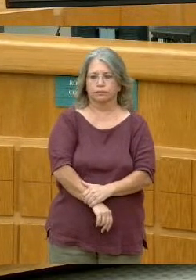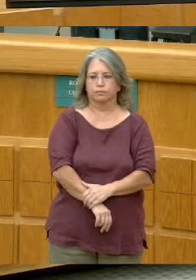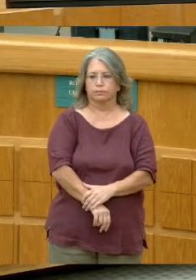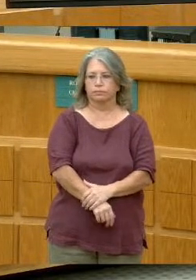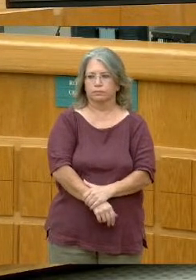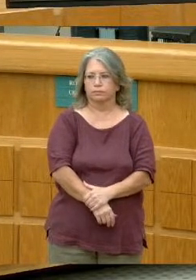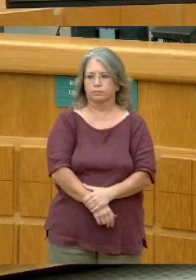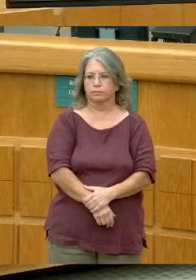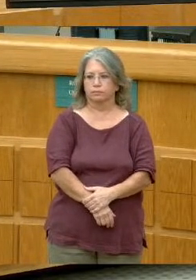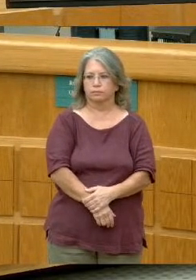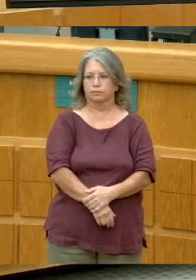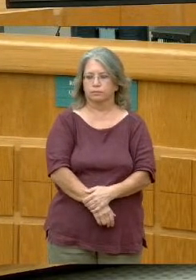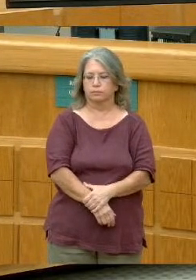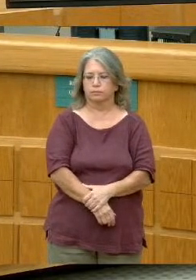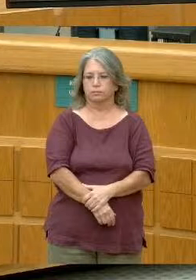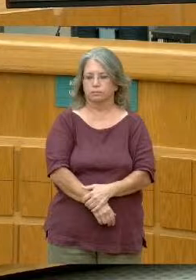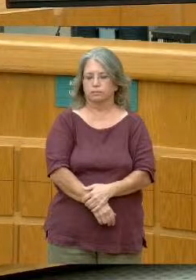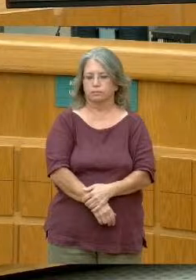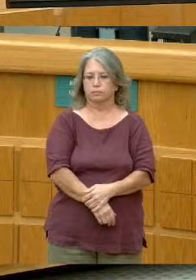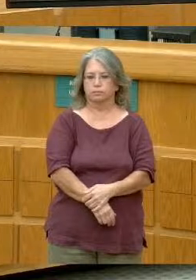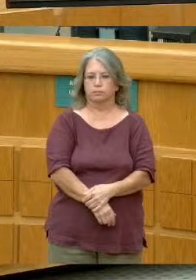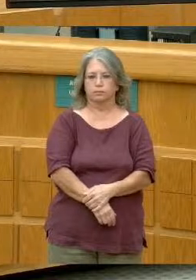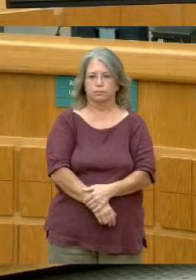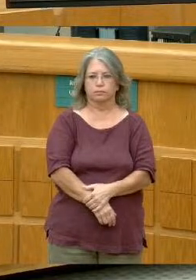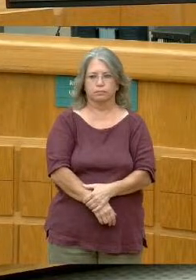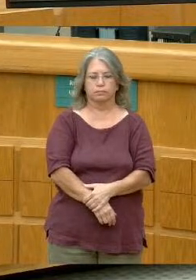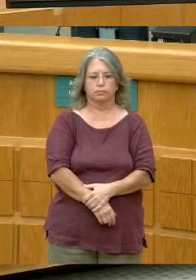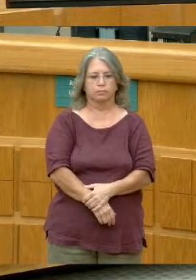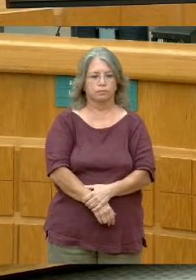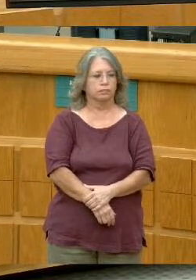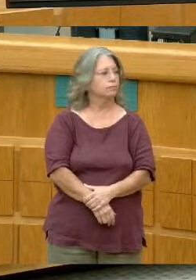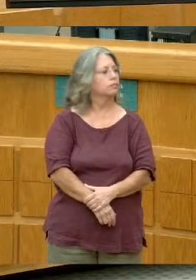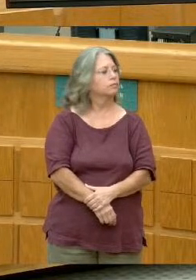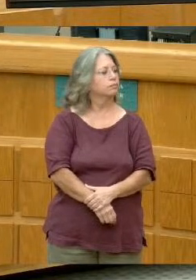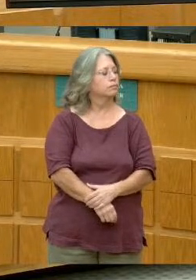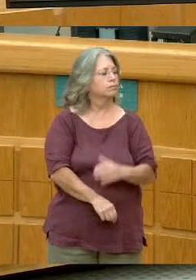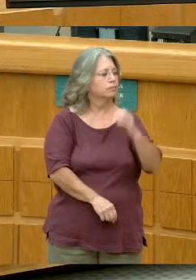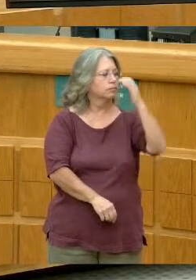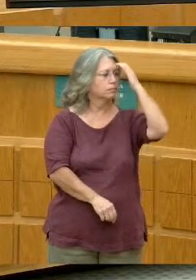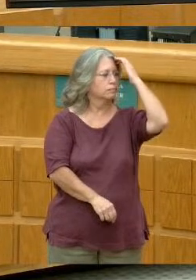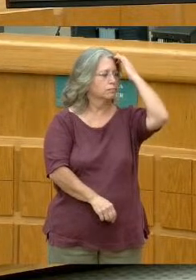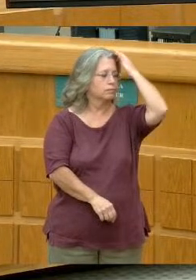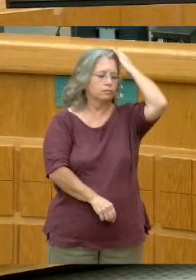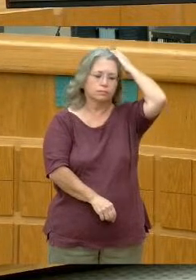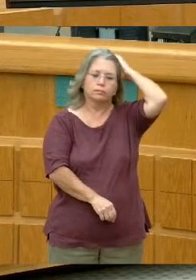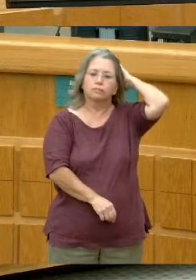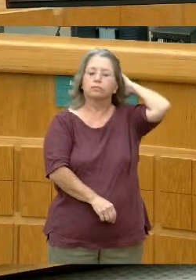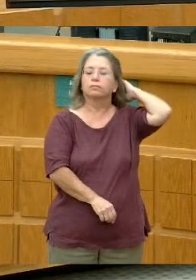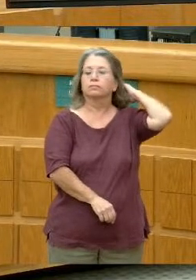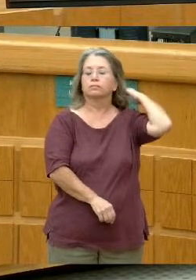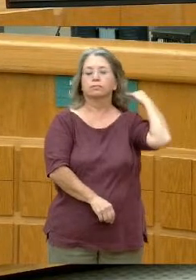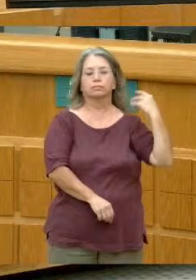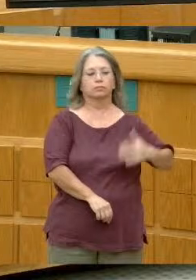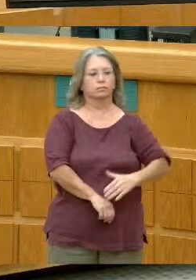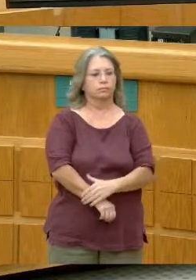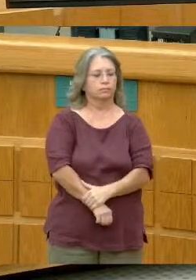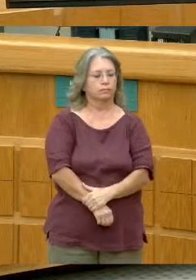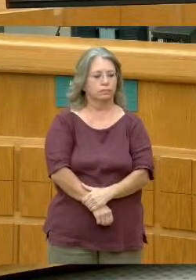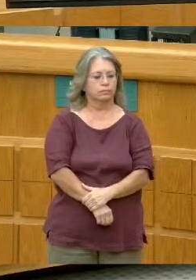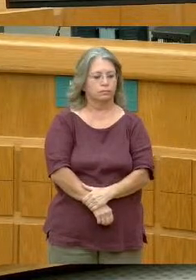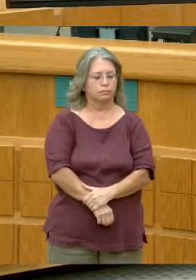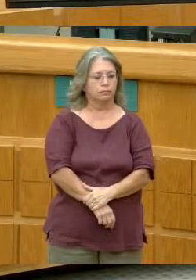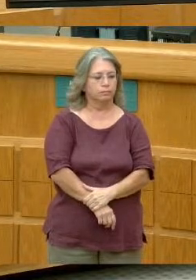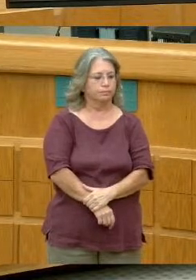una persona se lave las manos con frecuencia, que se distancie al menos 6 pies de las otras. Una persona que desinfecte